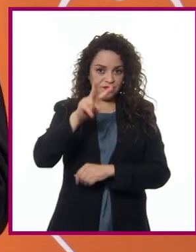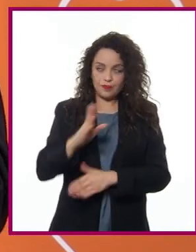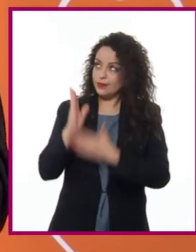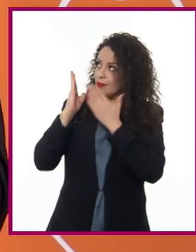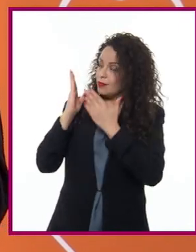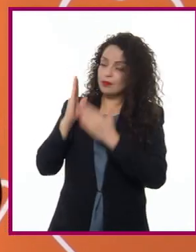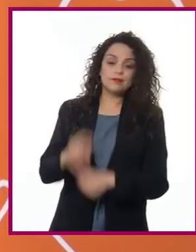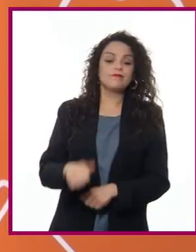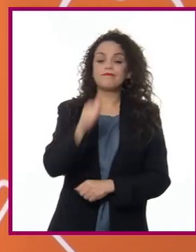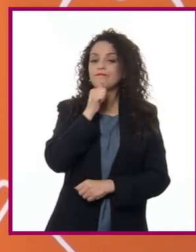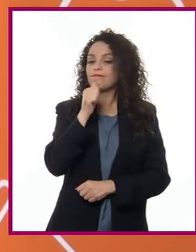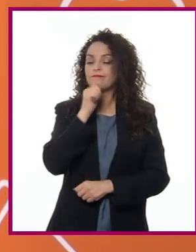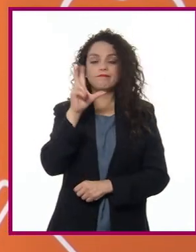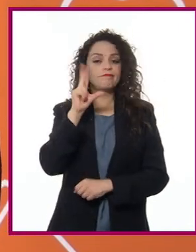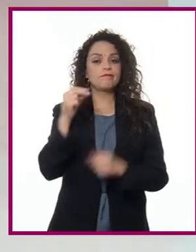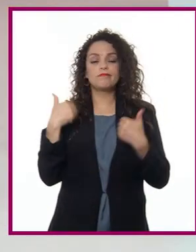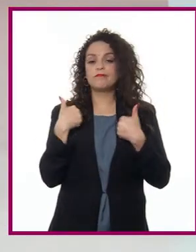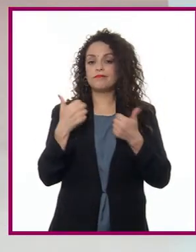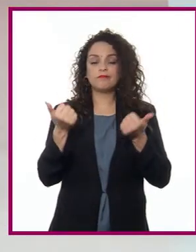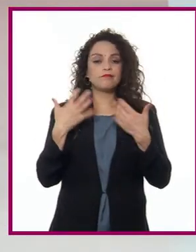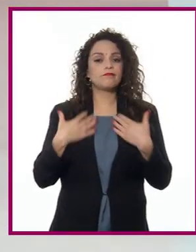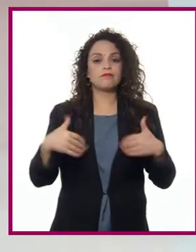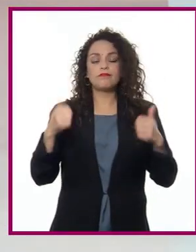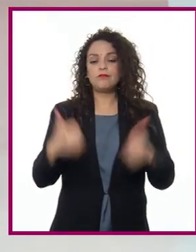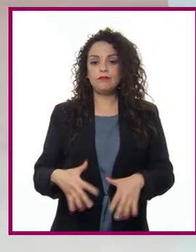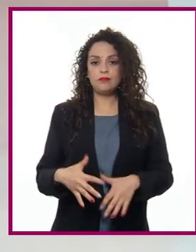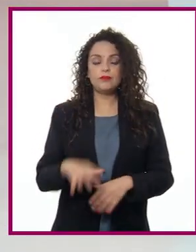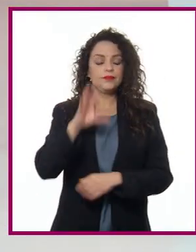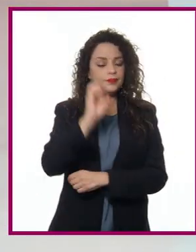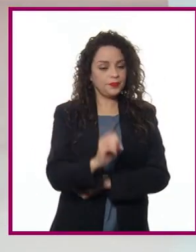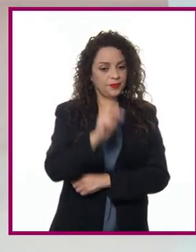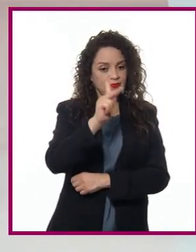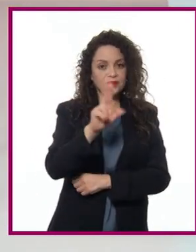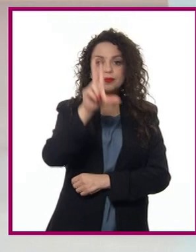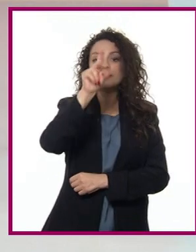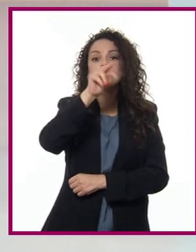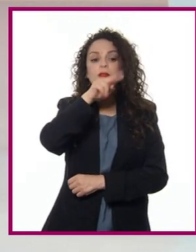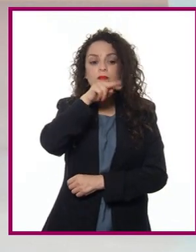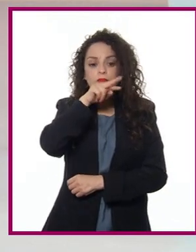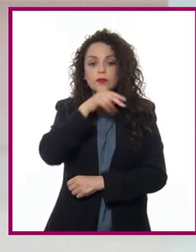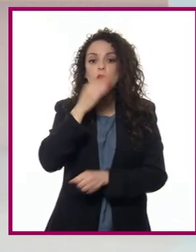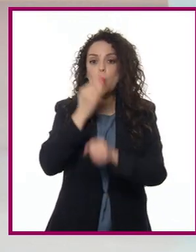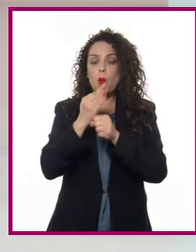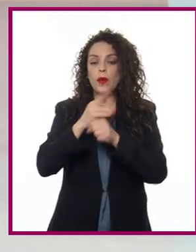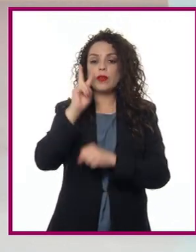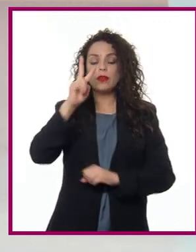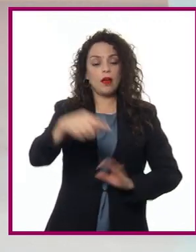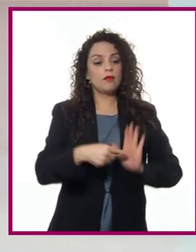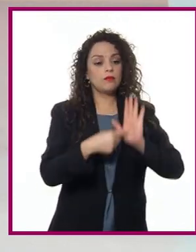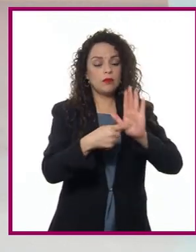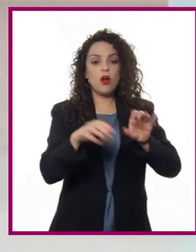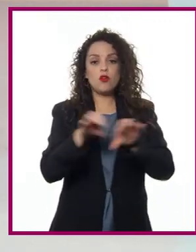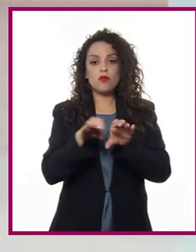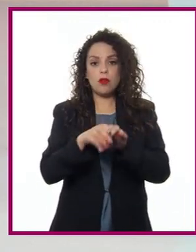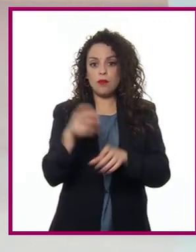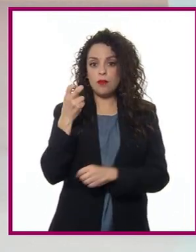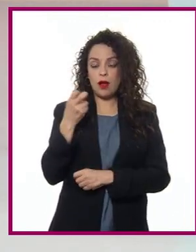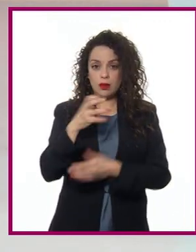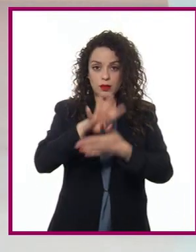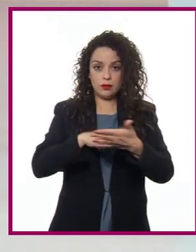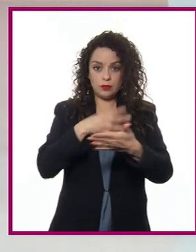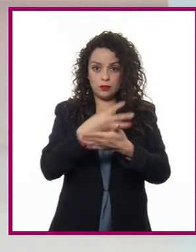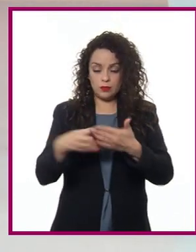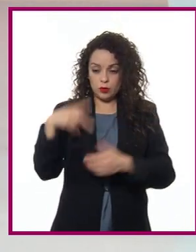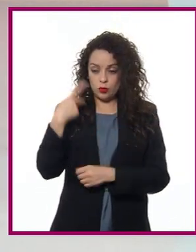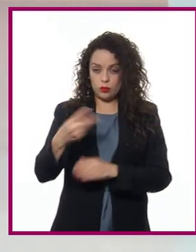Aún no me queda muy claro. Está bien, profesor, no se preocupe. Veamos de qué modo esta propiedad periódica